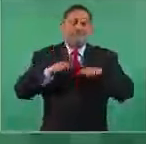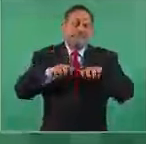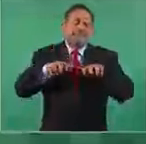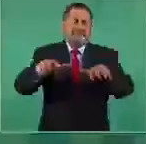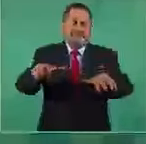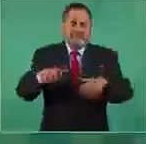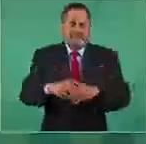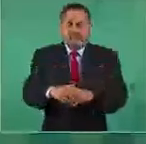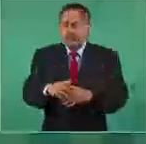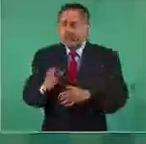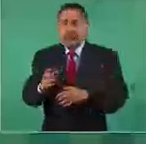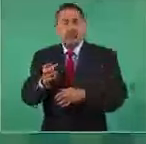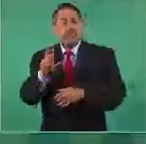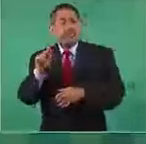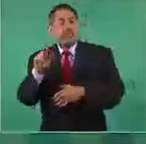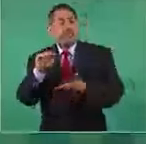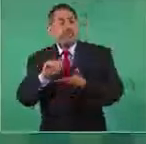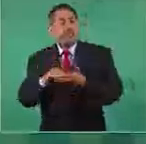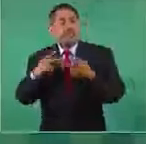80,000 sembradores.